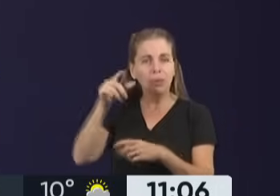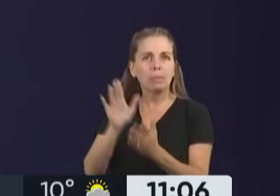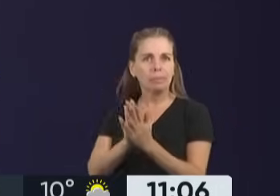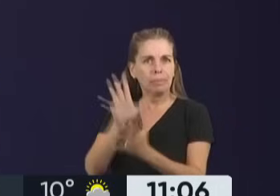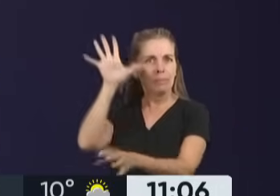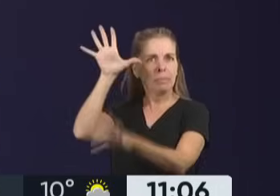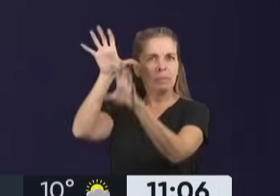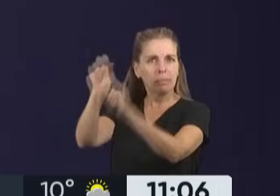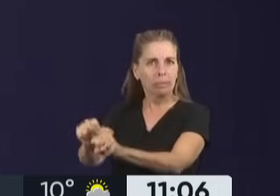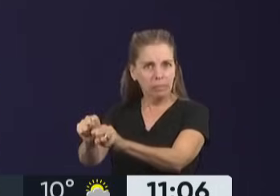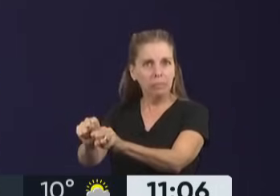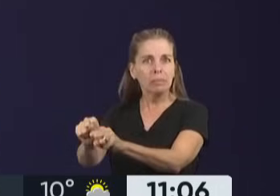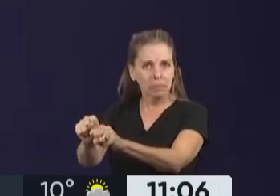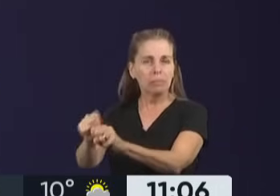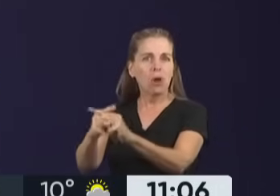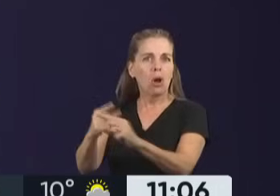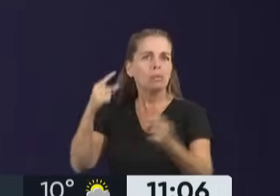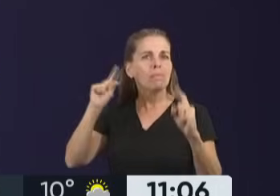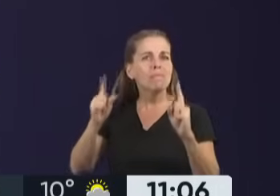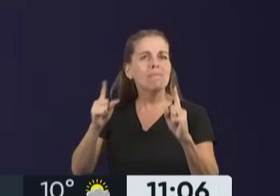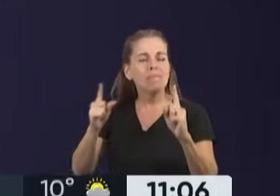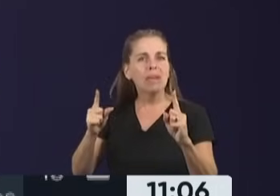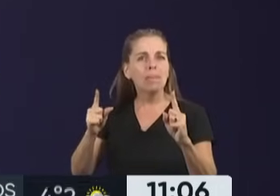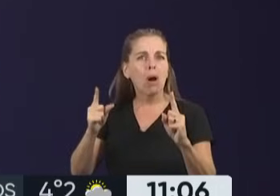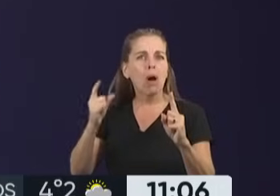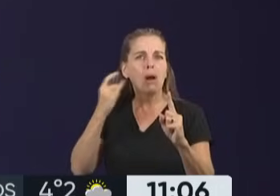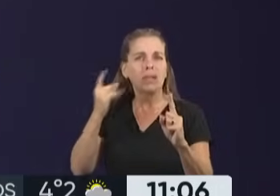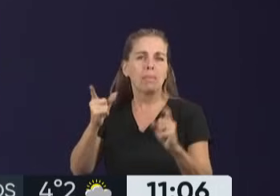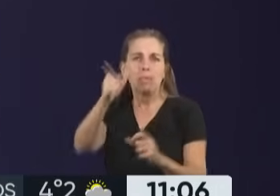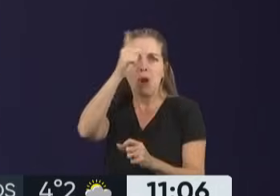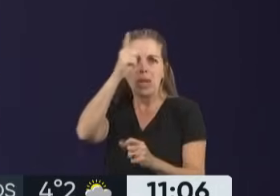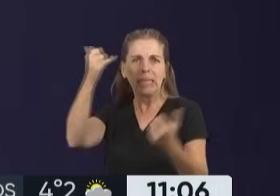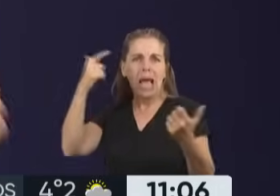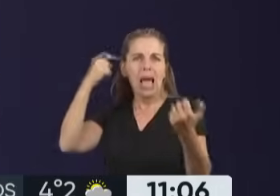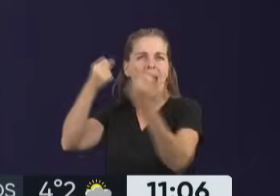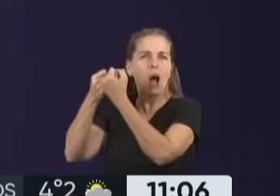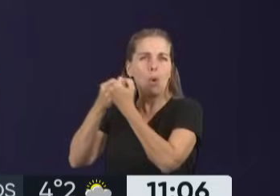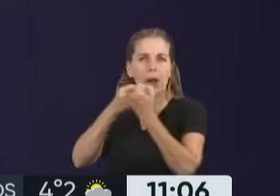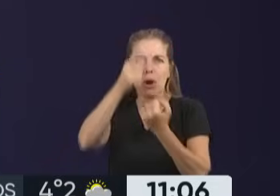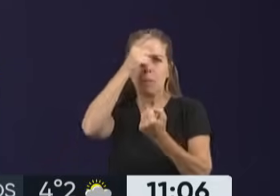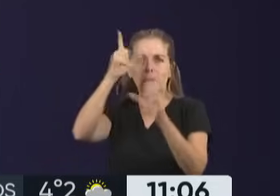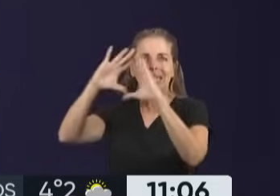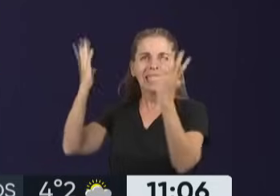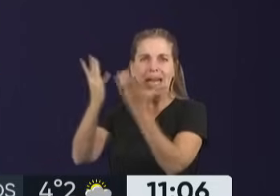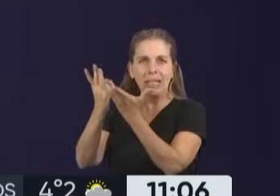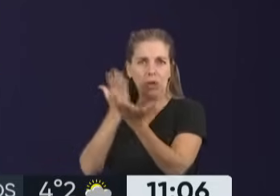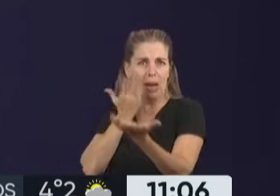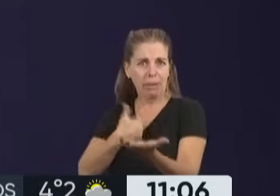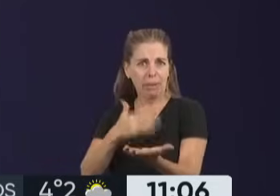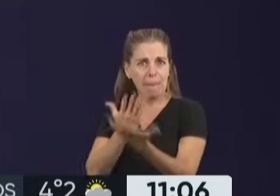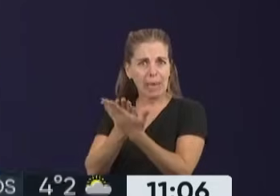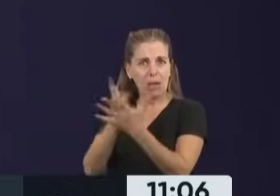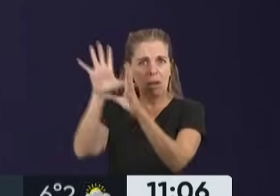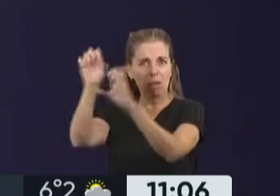el marco de los acuerdos que tiene la propia policía con Interpol. En otro orden de